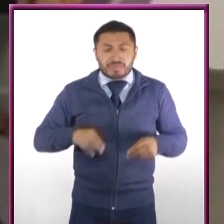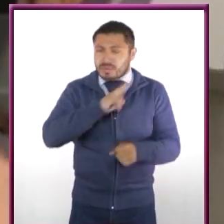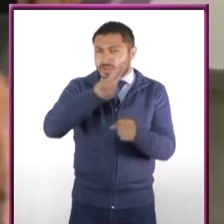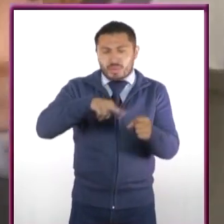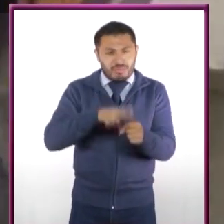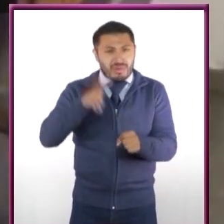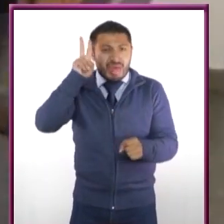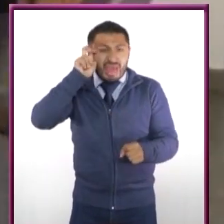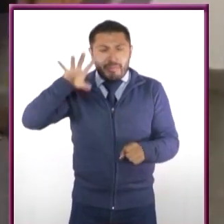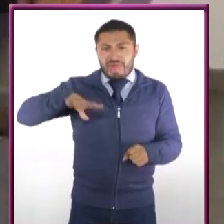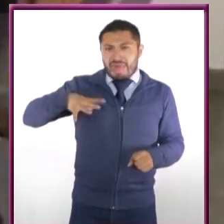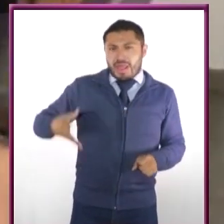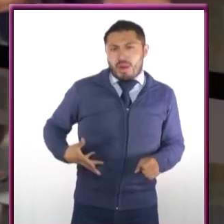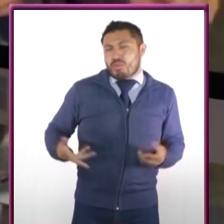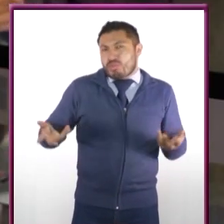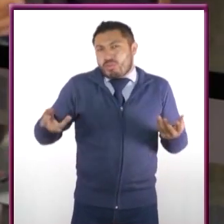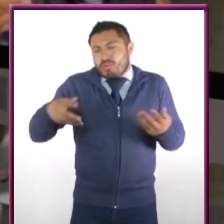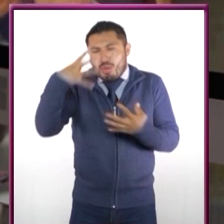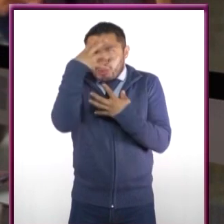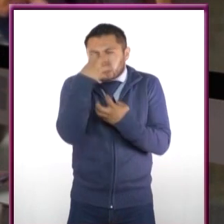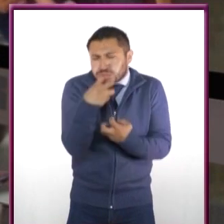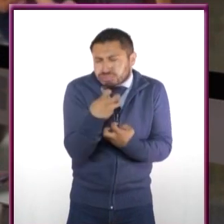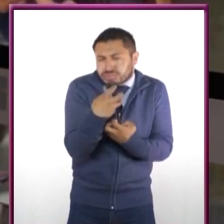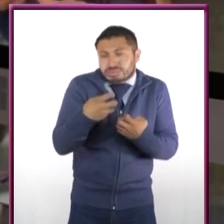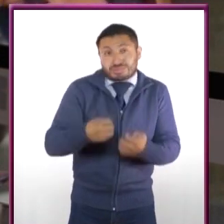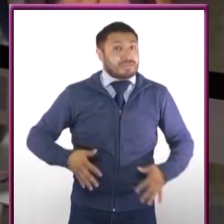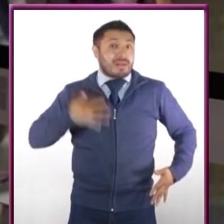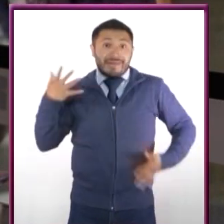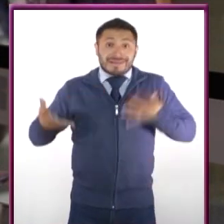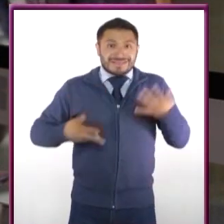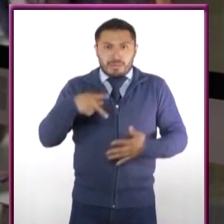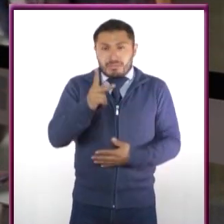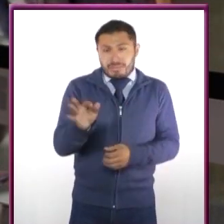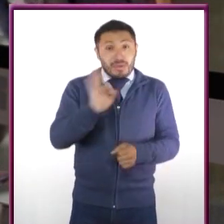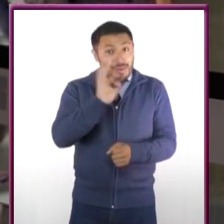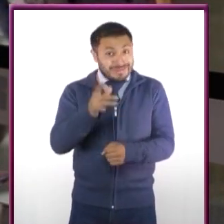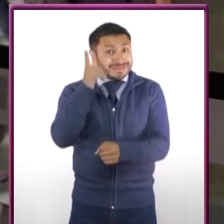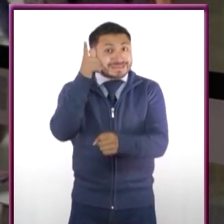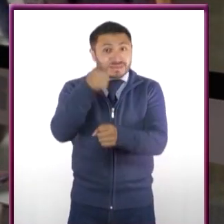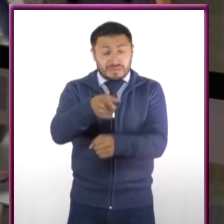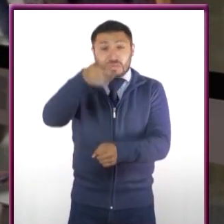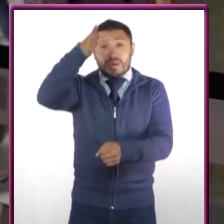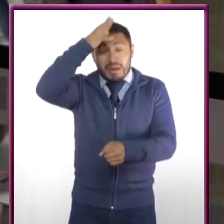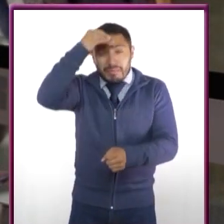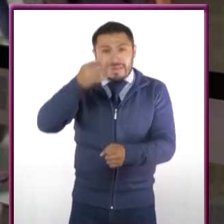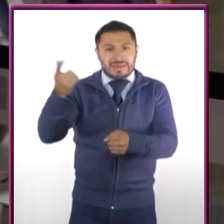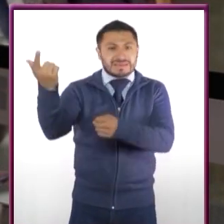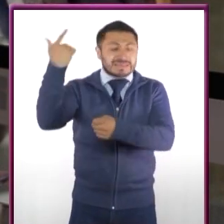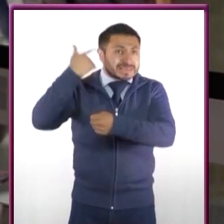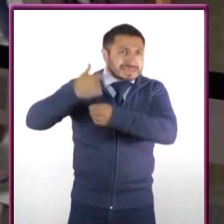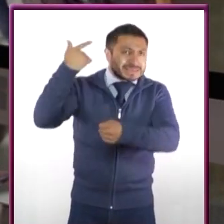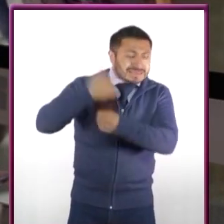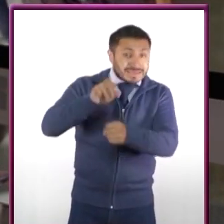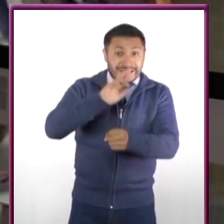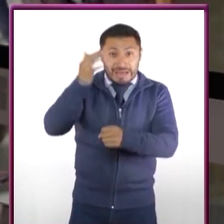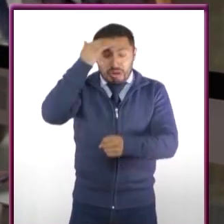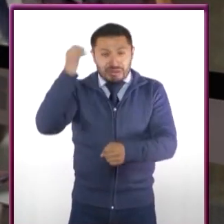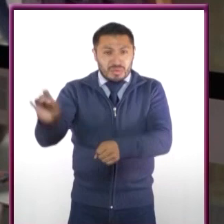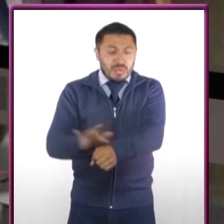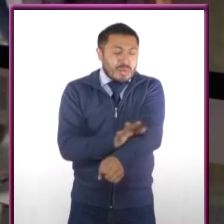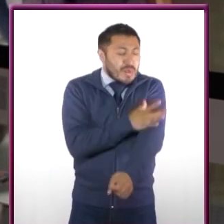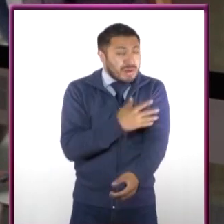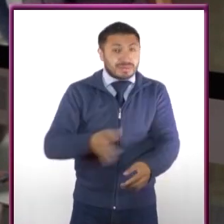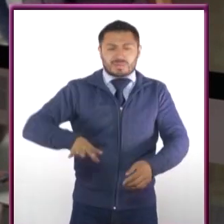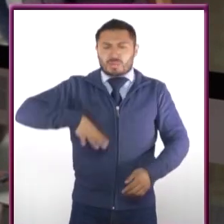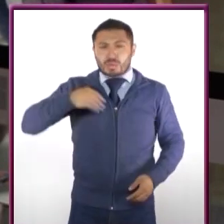tener orgullo, todos podemos sentirnos tristes o alegres, pero si sabemos reconocer esas emociones, si hacemos un esfuerzo